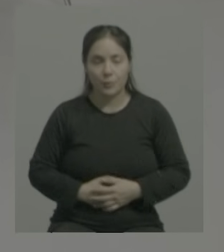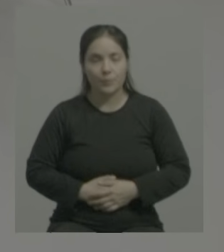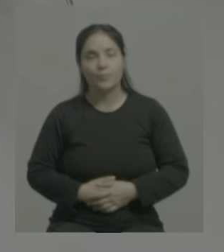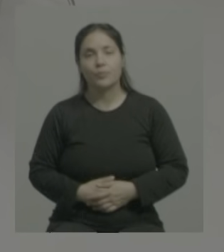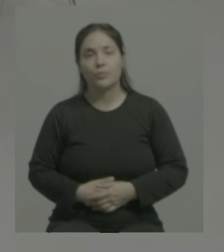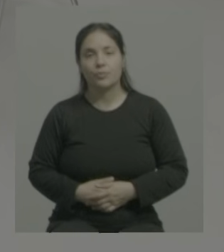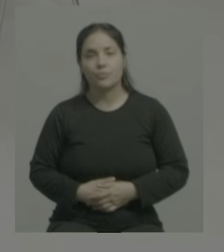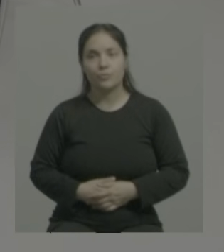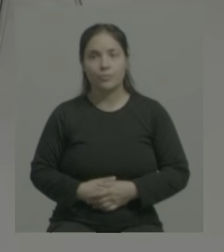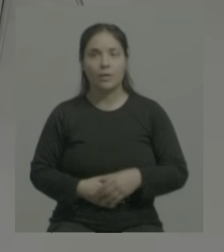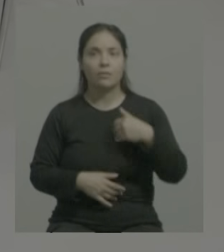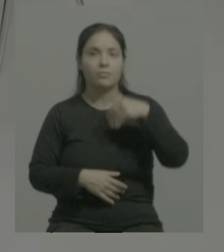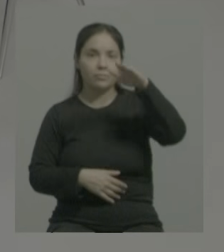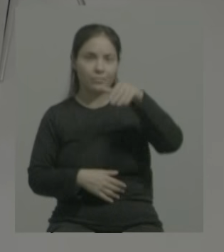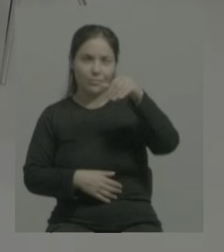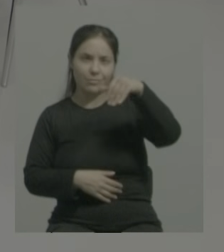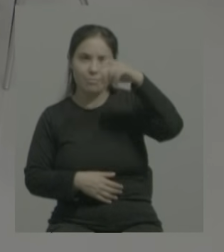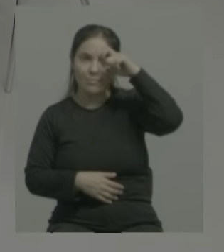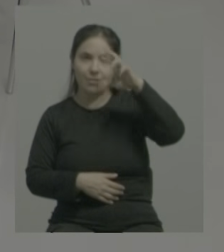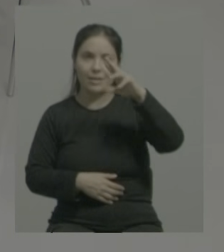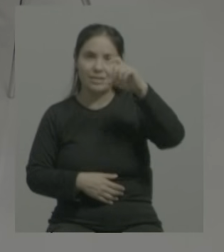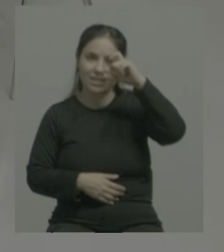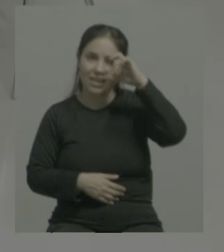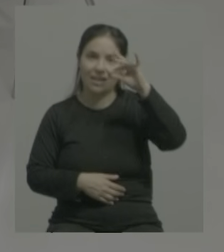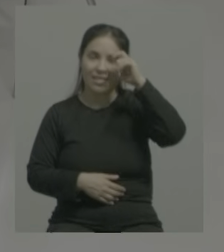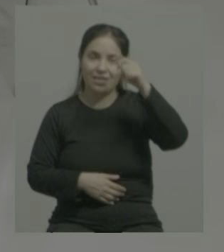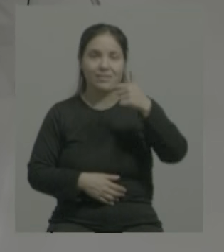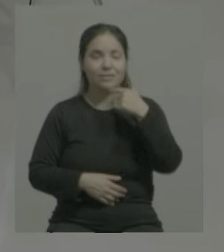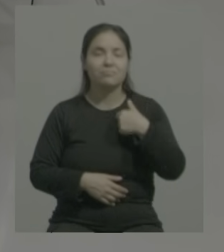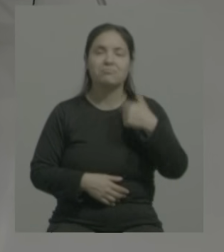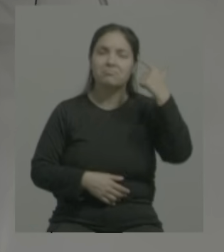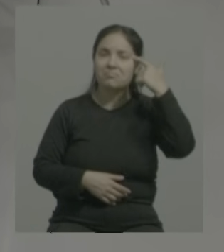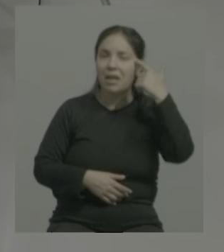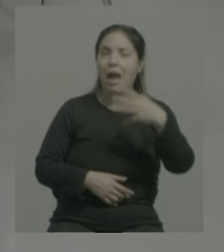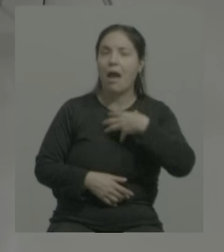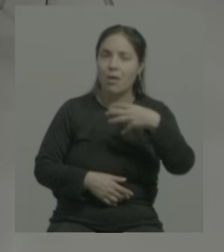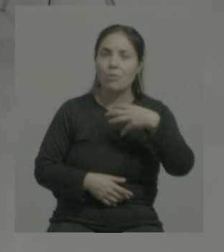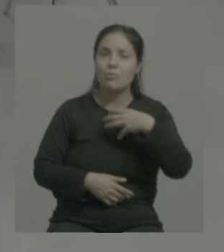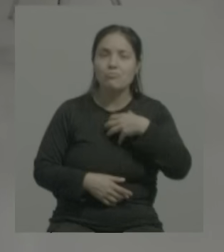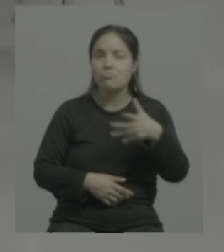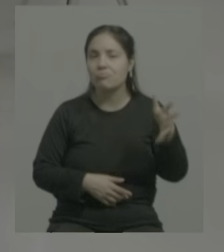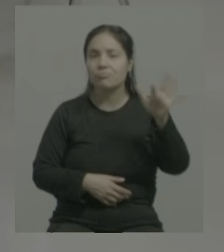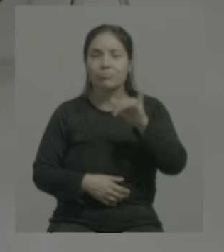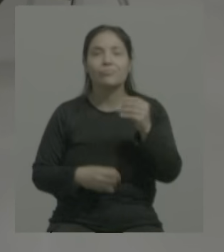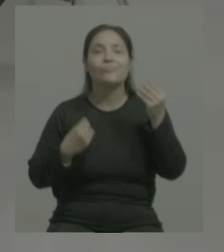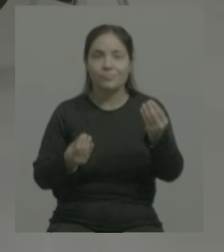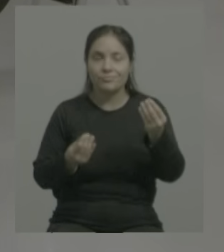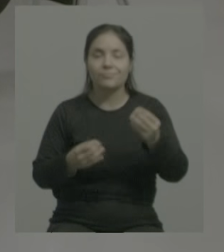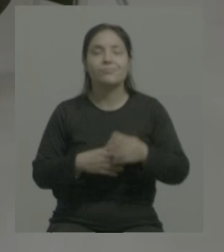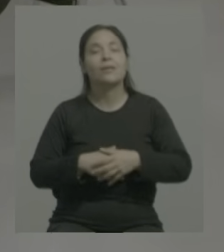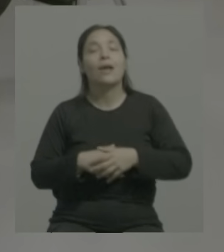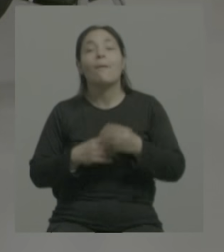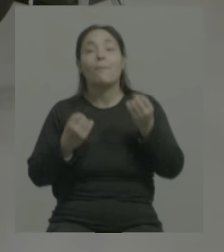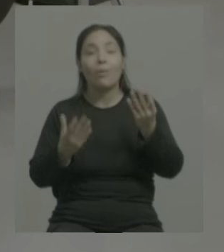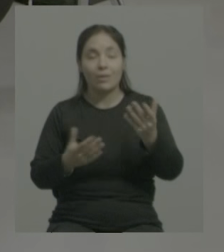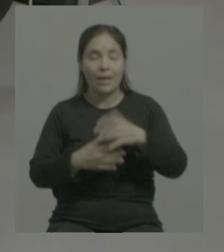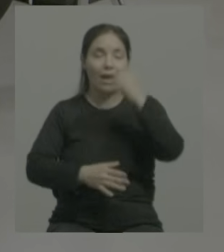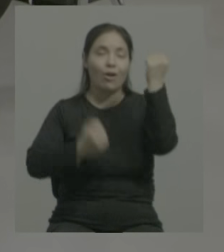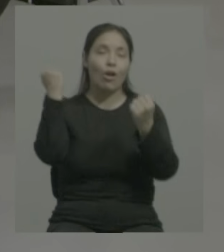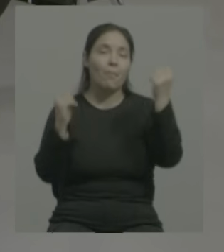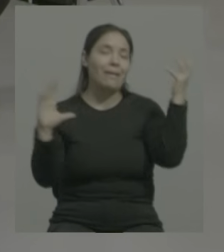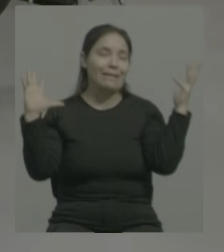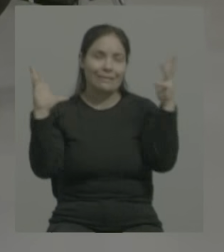En Mercedes, me imagino un poco cómo es el día a día de los estudiantes, porque digo, hay una situación, una crisis económica que